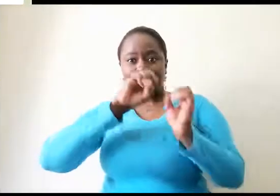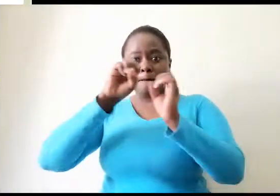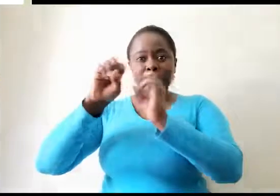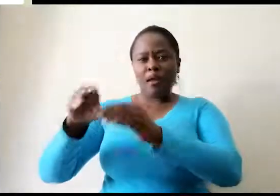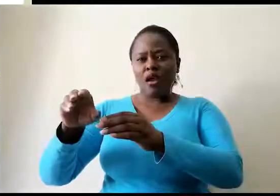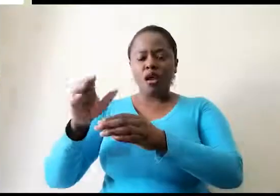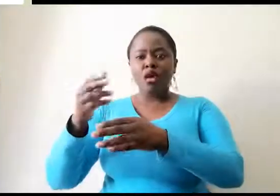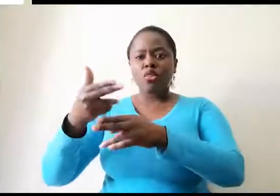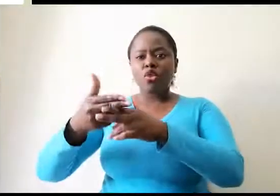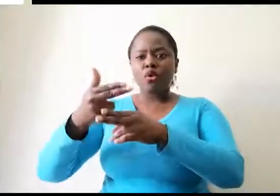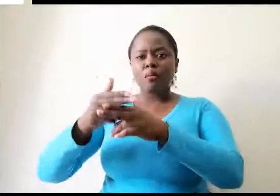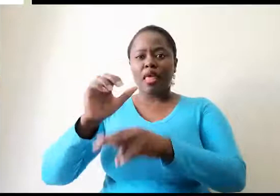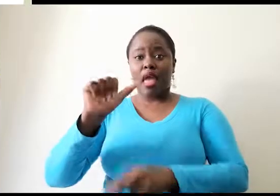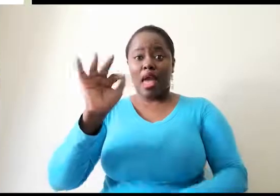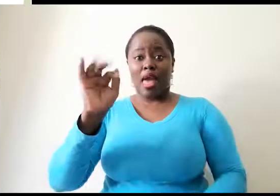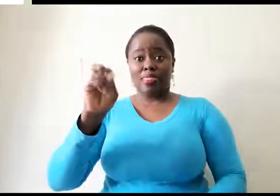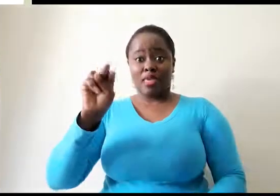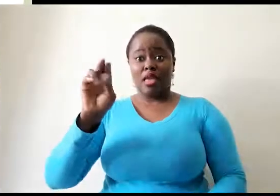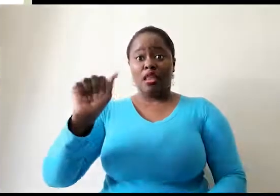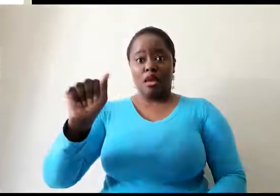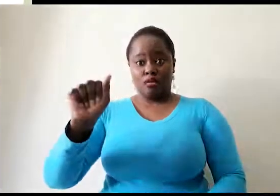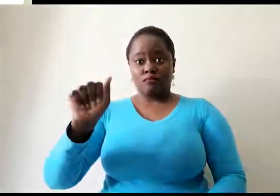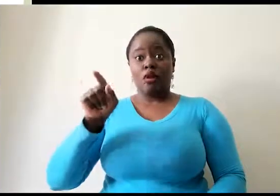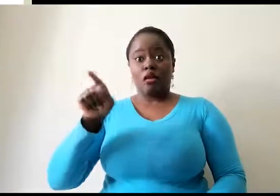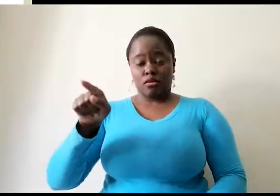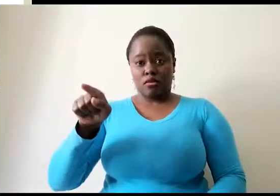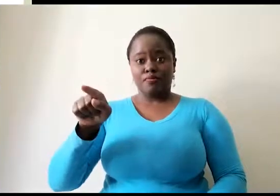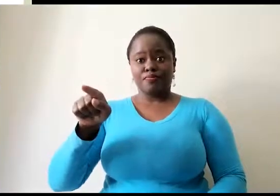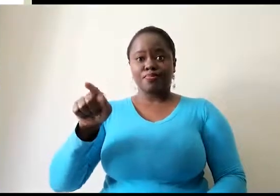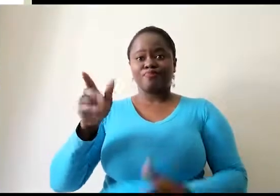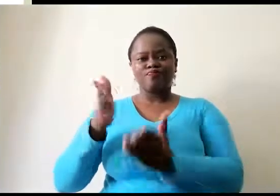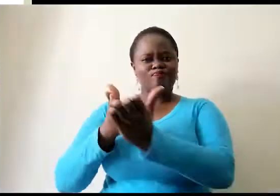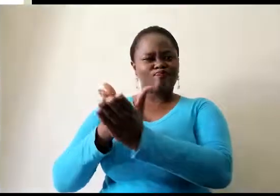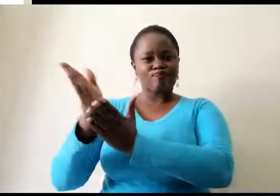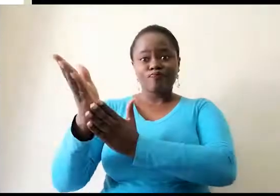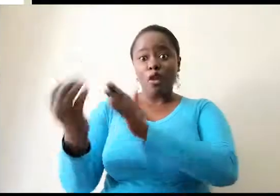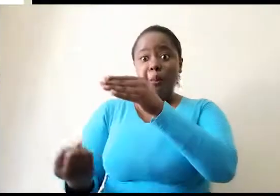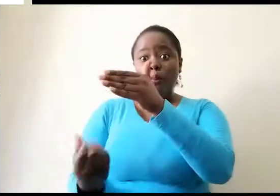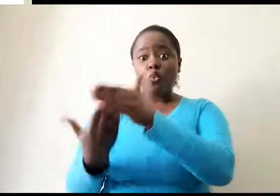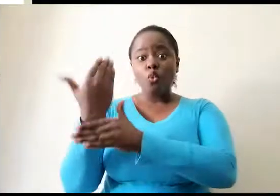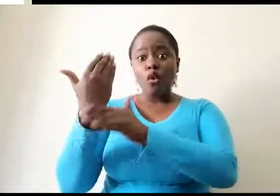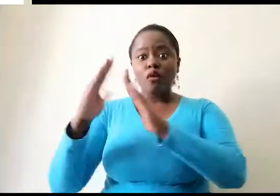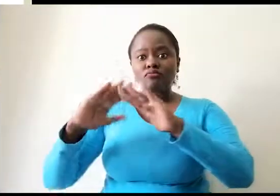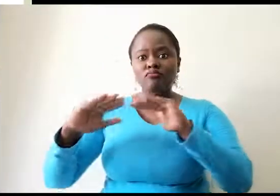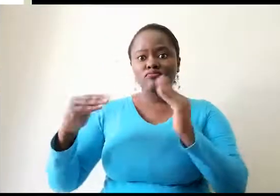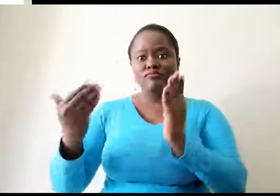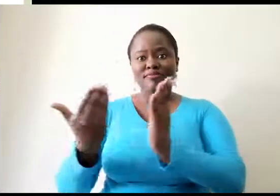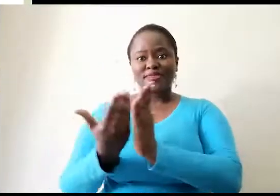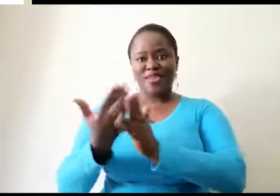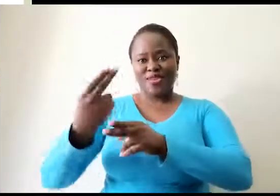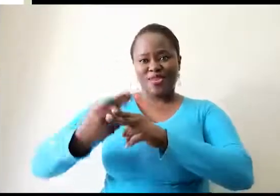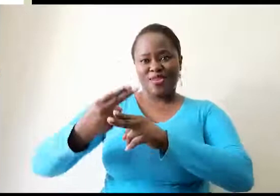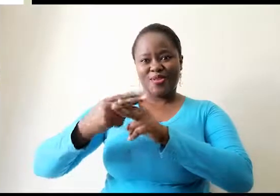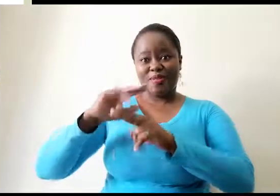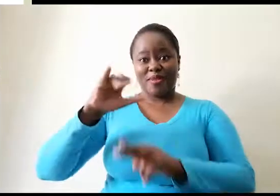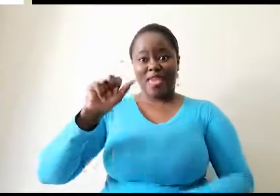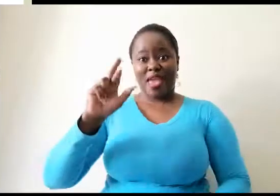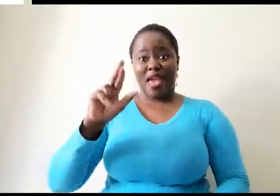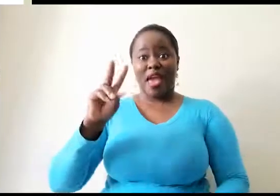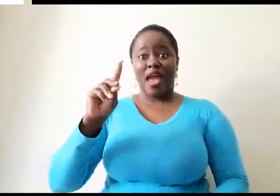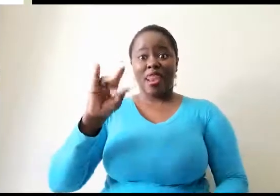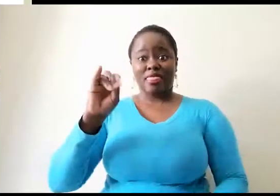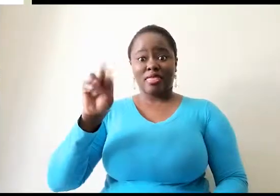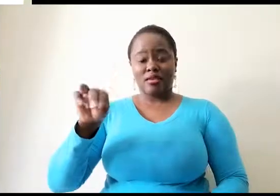vida, y funda una escuela llamada El Jardín, en donde enseña sus